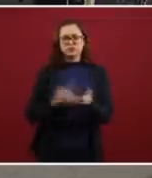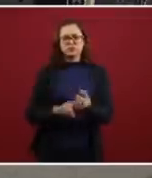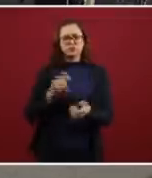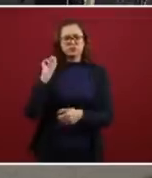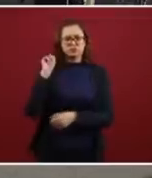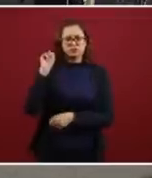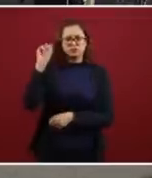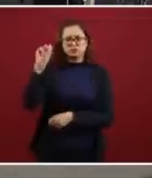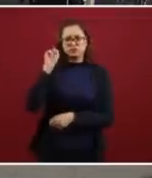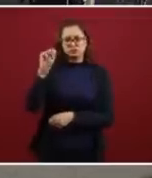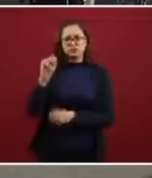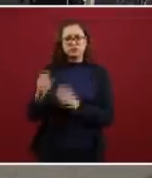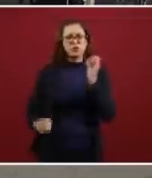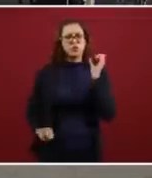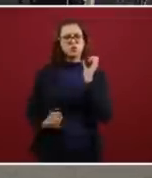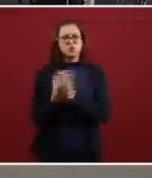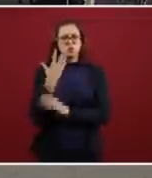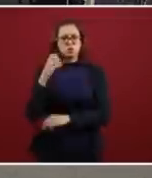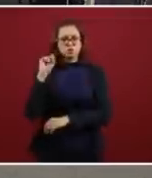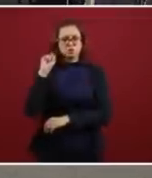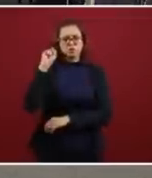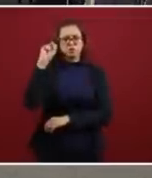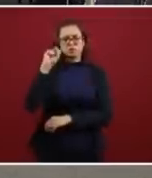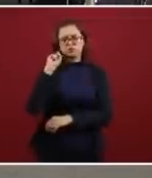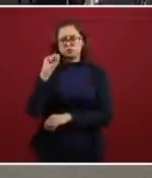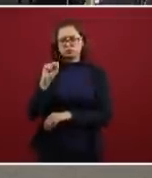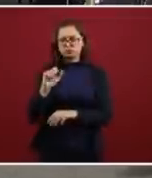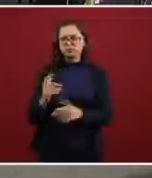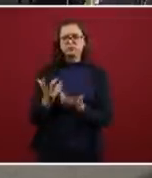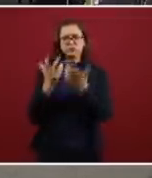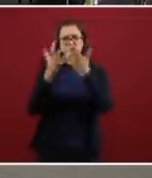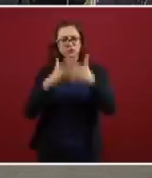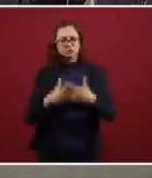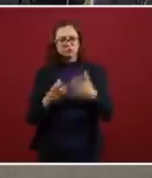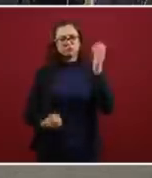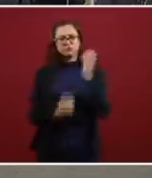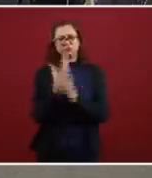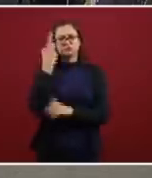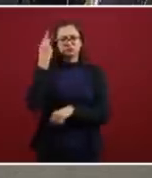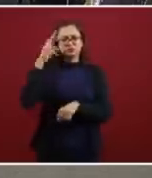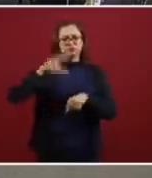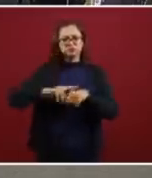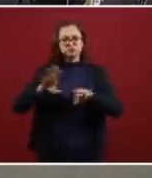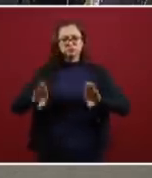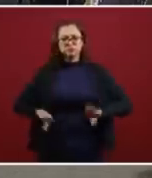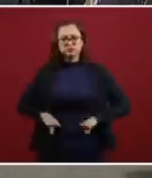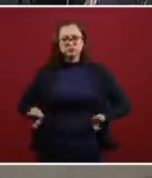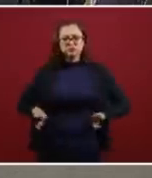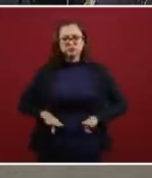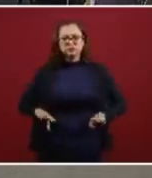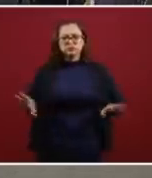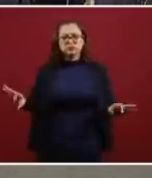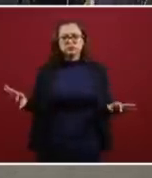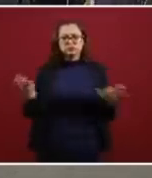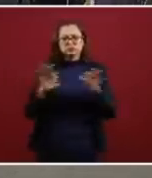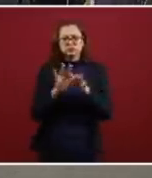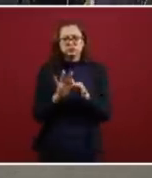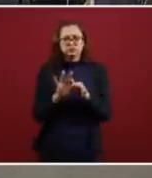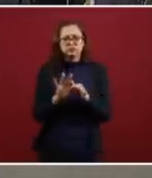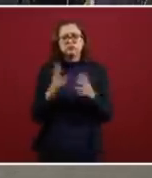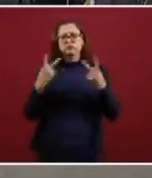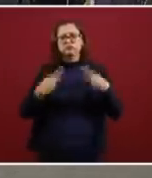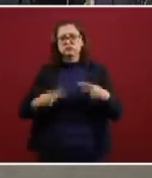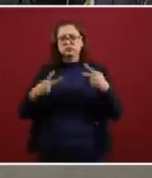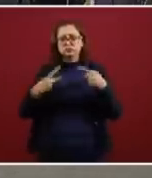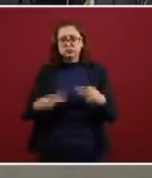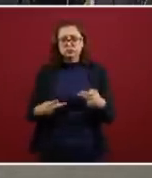que se está creando un nuevo sindicato afín a la nueva directiva, y que aparte los que se están